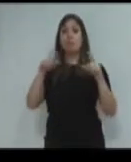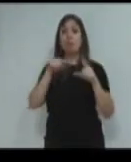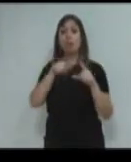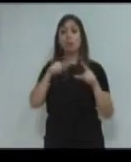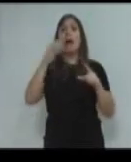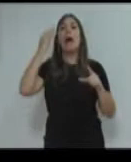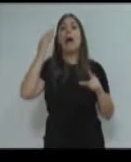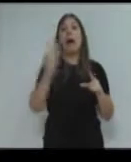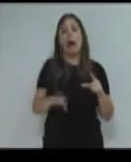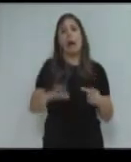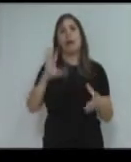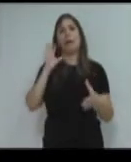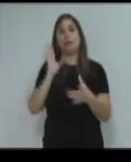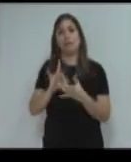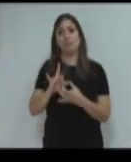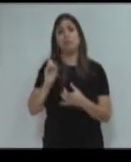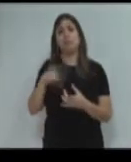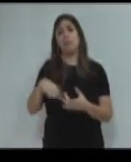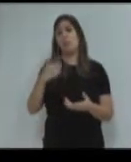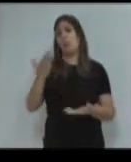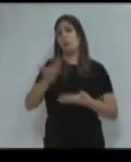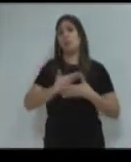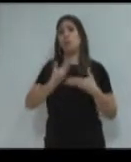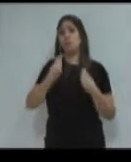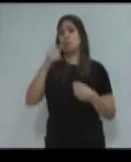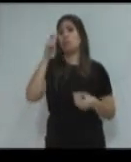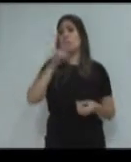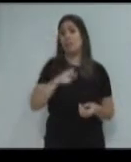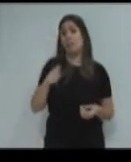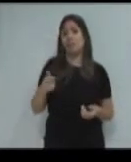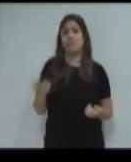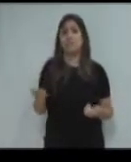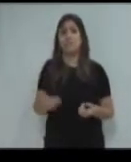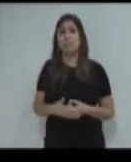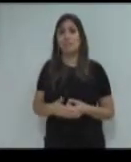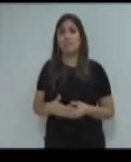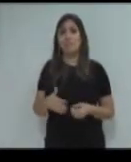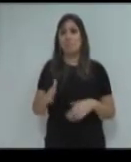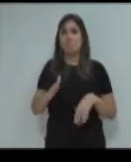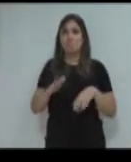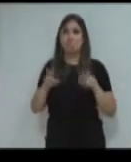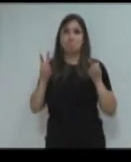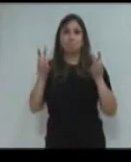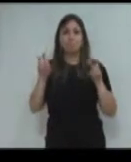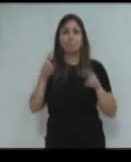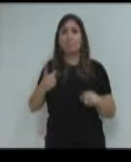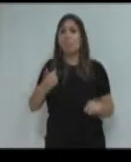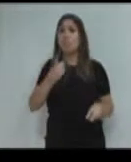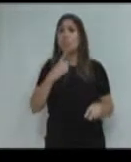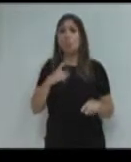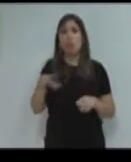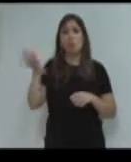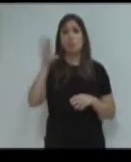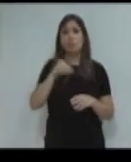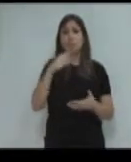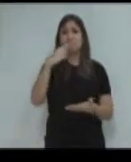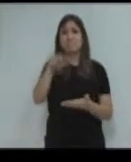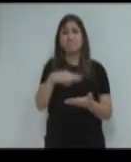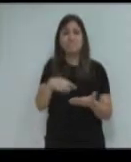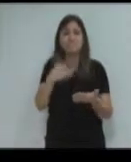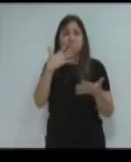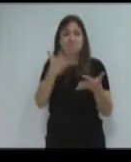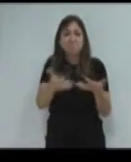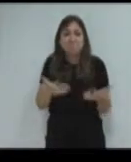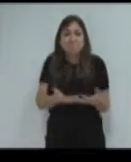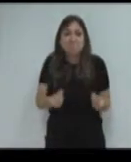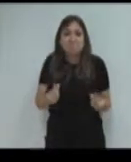también sería, y además sería una facilidad para muchas personas, como capacidad que tienen dificultades de comprensión lectora,